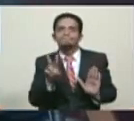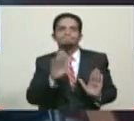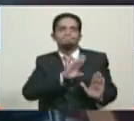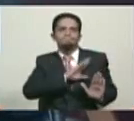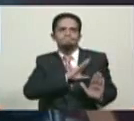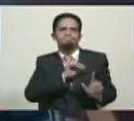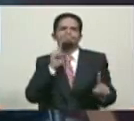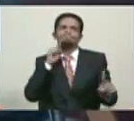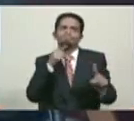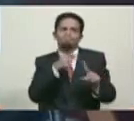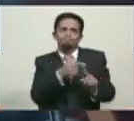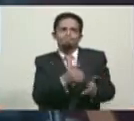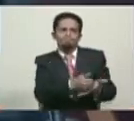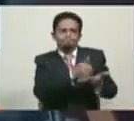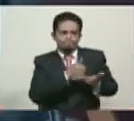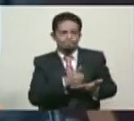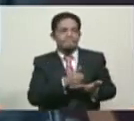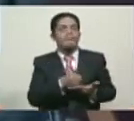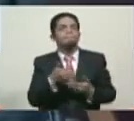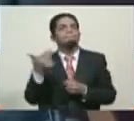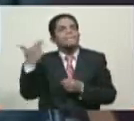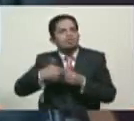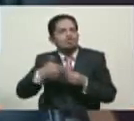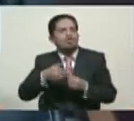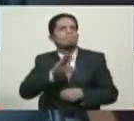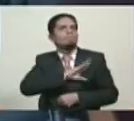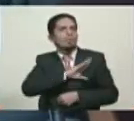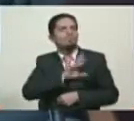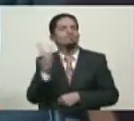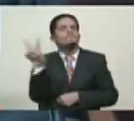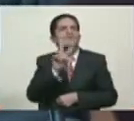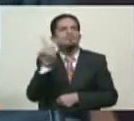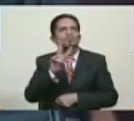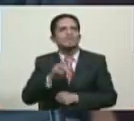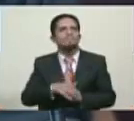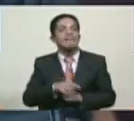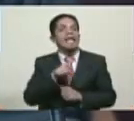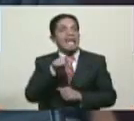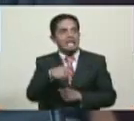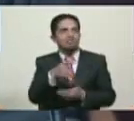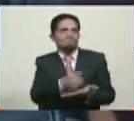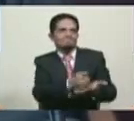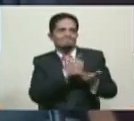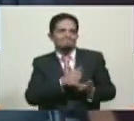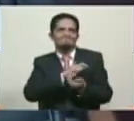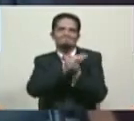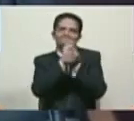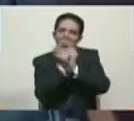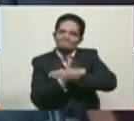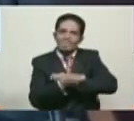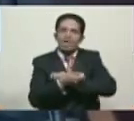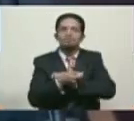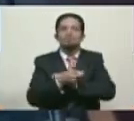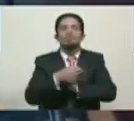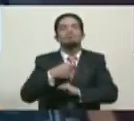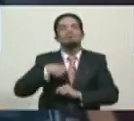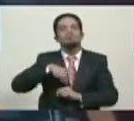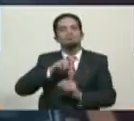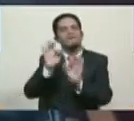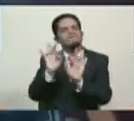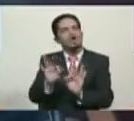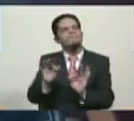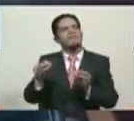nacionalización beneficiosa para el pueblo venezolano. Eso hubiese cambiado nuestra geopolítica. Era la